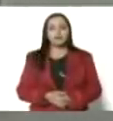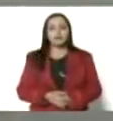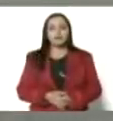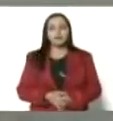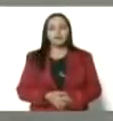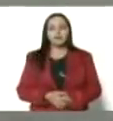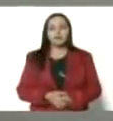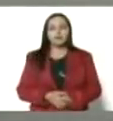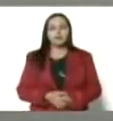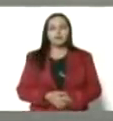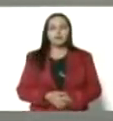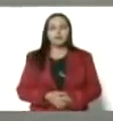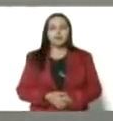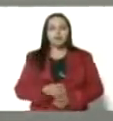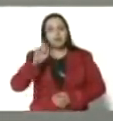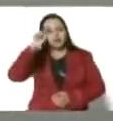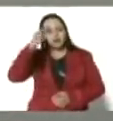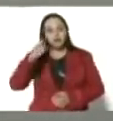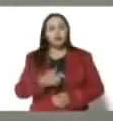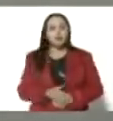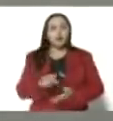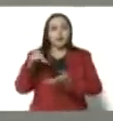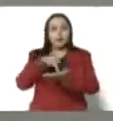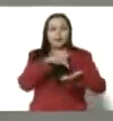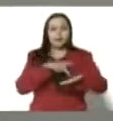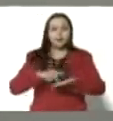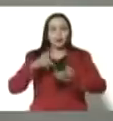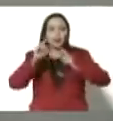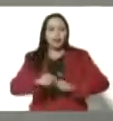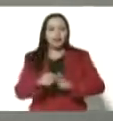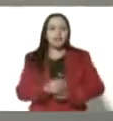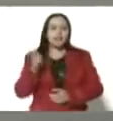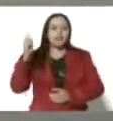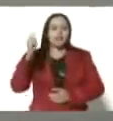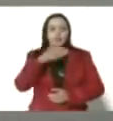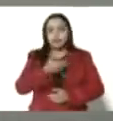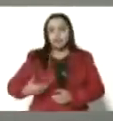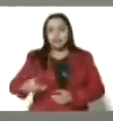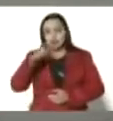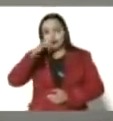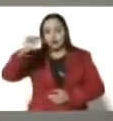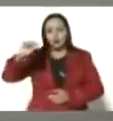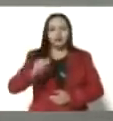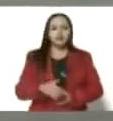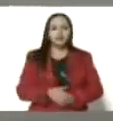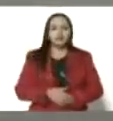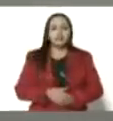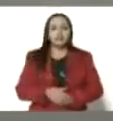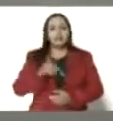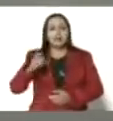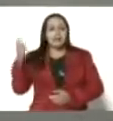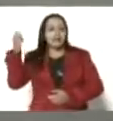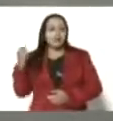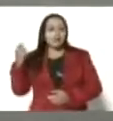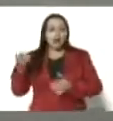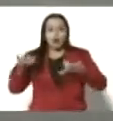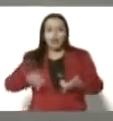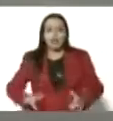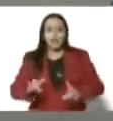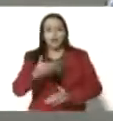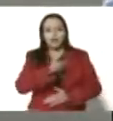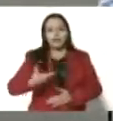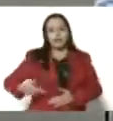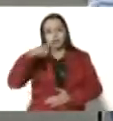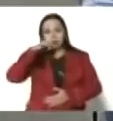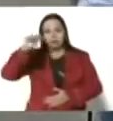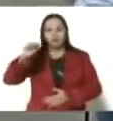venezolanos, recordemos que participó también el diputado Nicolás Maduro Guerra, hijo del presidente de la República, Nicolás